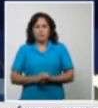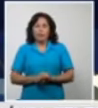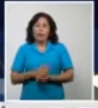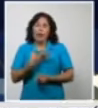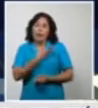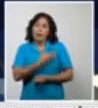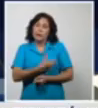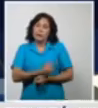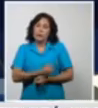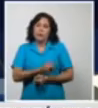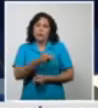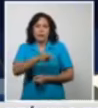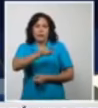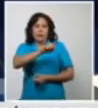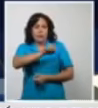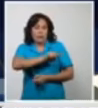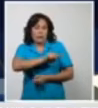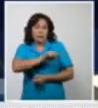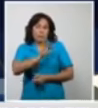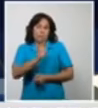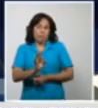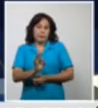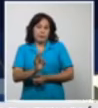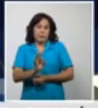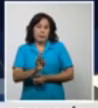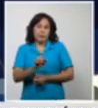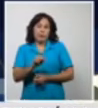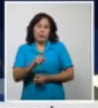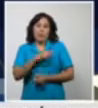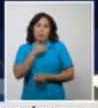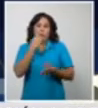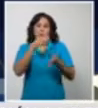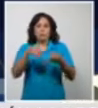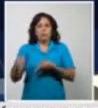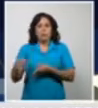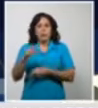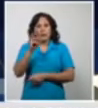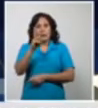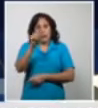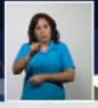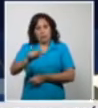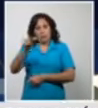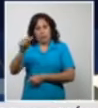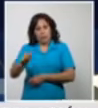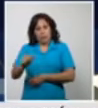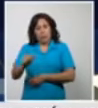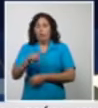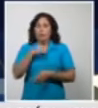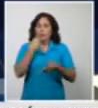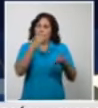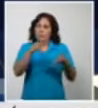Lamentablemente, y en el día de hoy, lamentamos el fallecimiento de 3 pacientes,